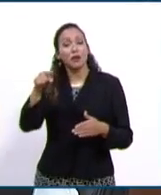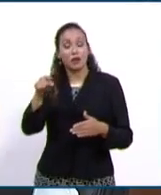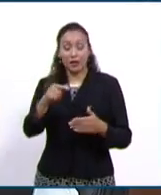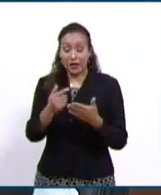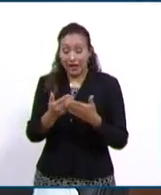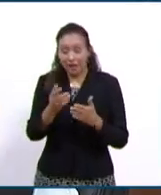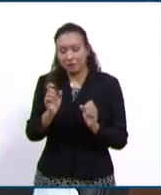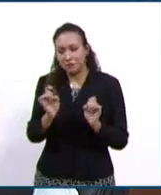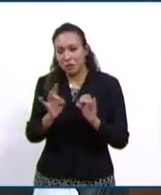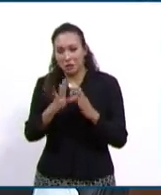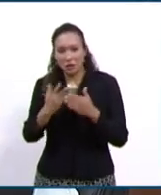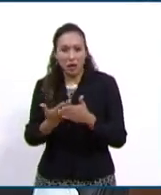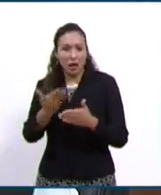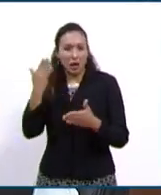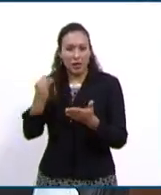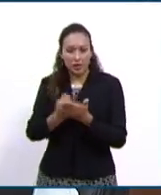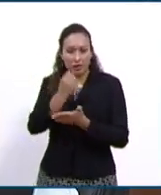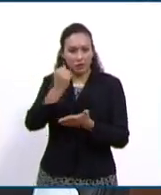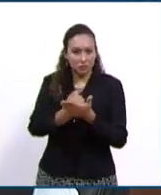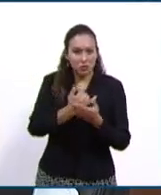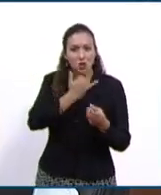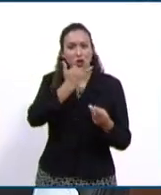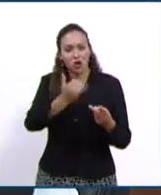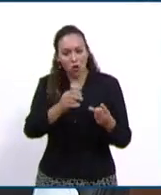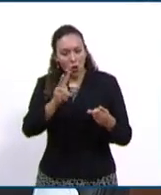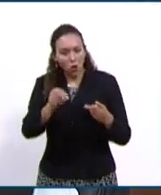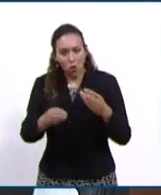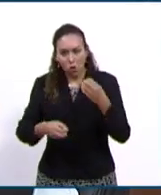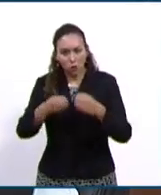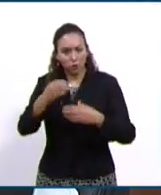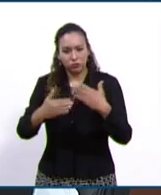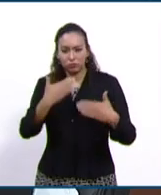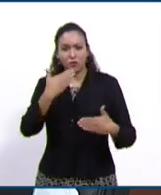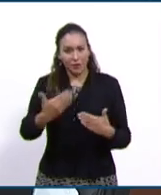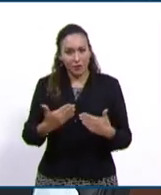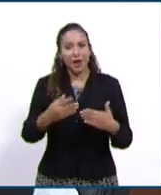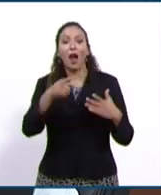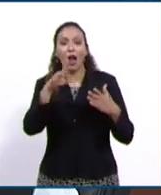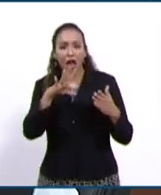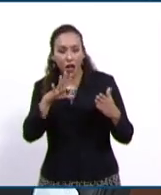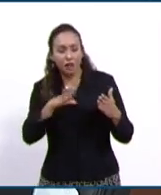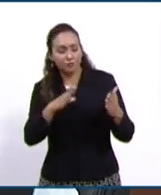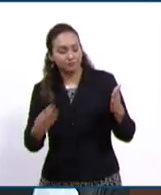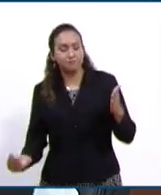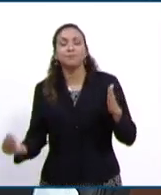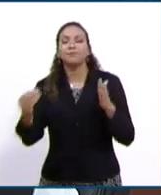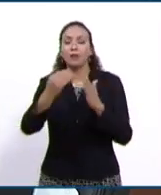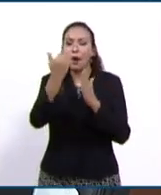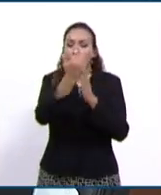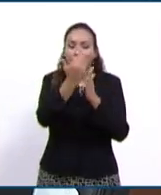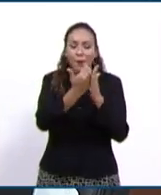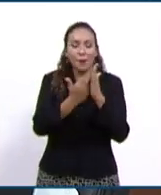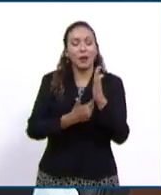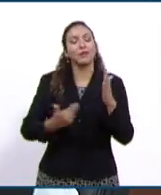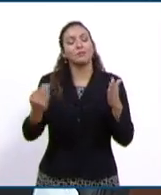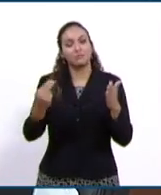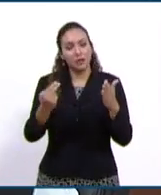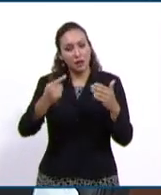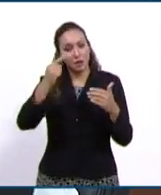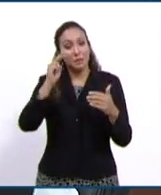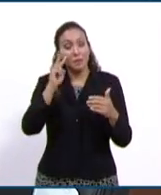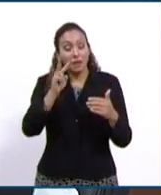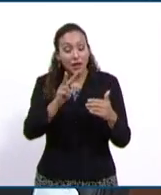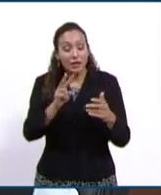impugnadas y las de esta Sala Superior en las cuales se haya determinado y confirmado